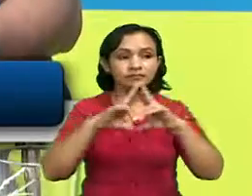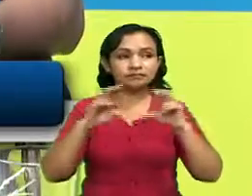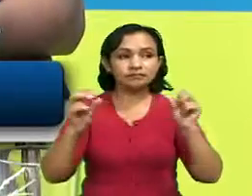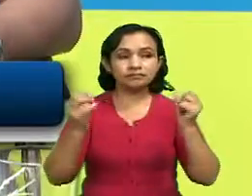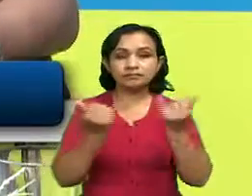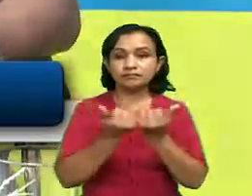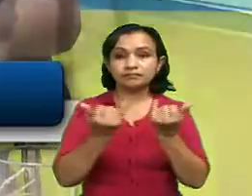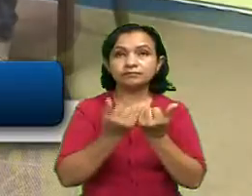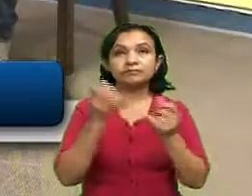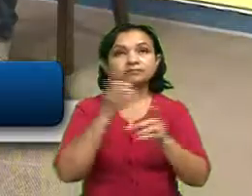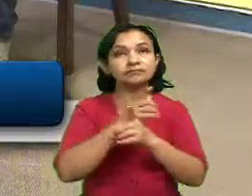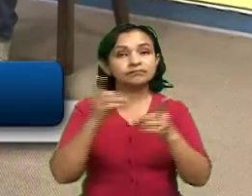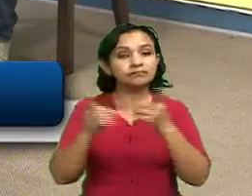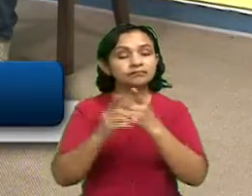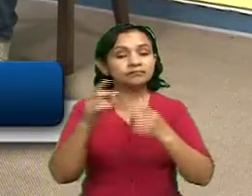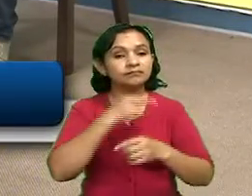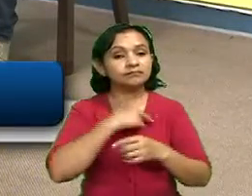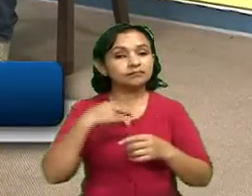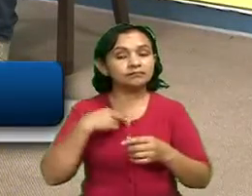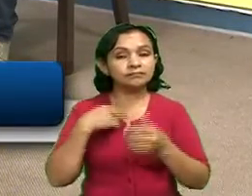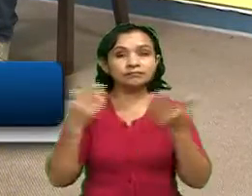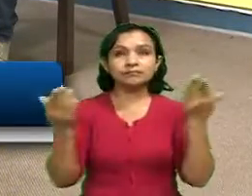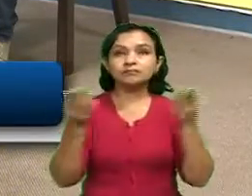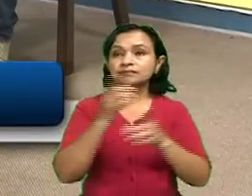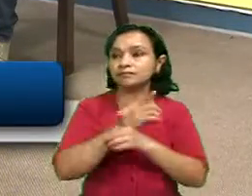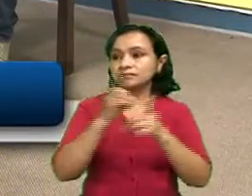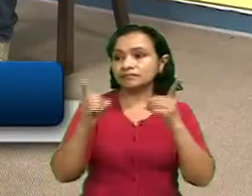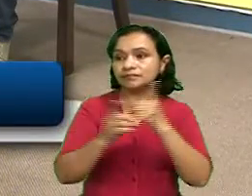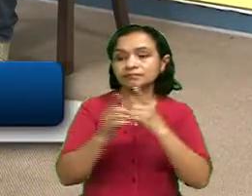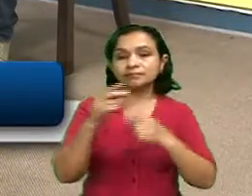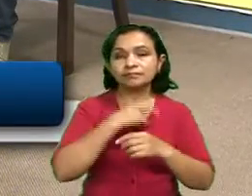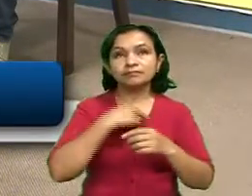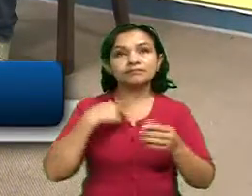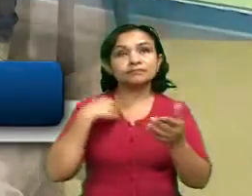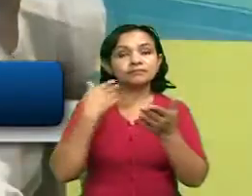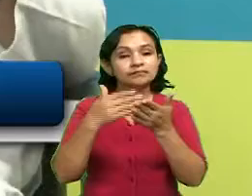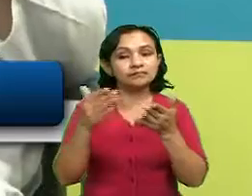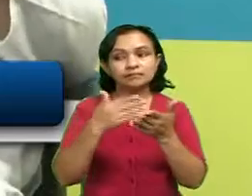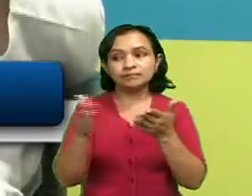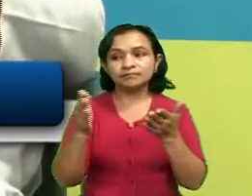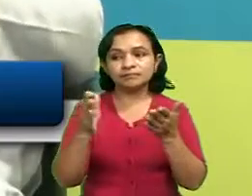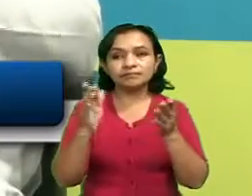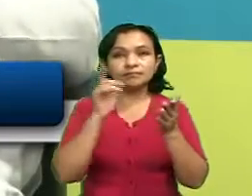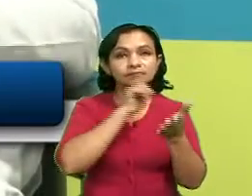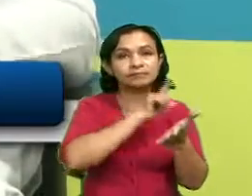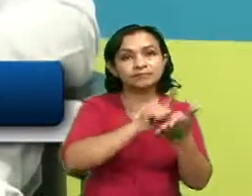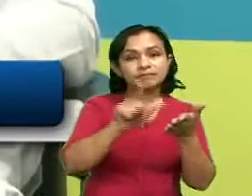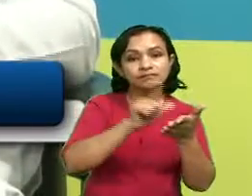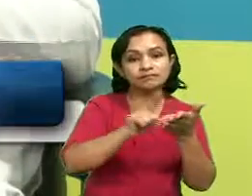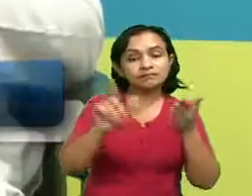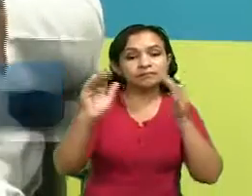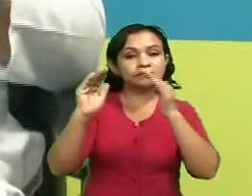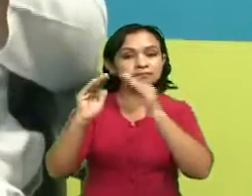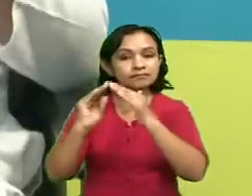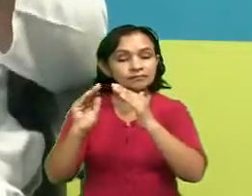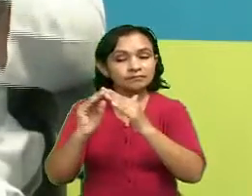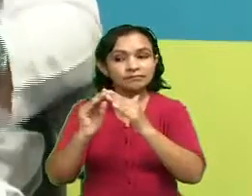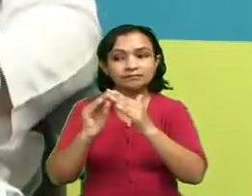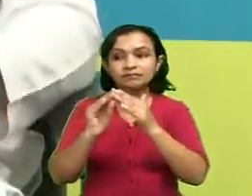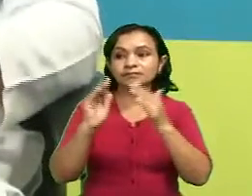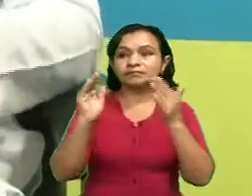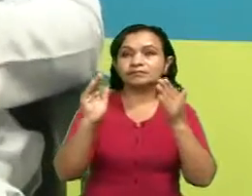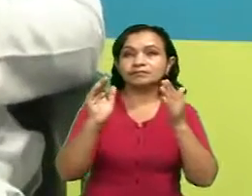¿Qué debemos de hacer? ¿Qué es lo que debemos de hacer? Lo que debemos de hacer es algo sencillo, ¿verdad? Mantener limpio nuestra vivienda, mantener limpio